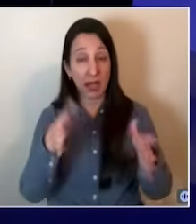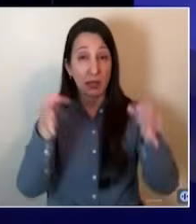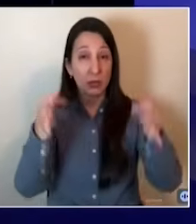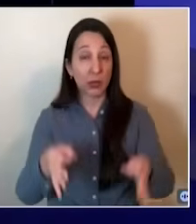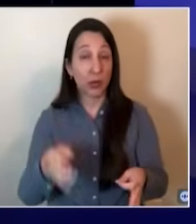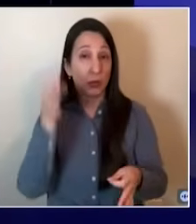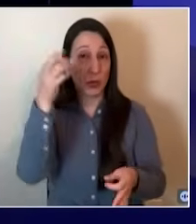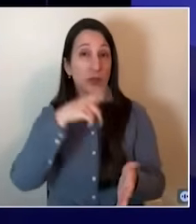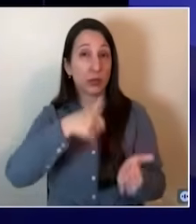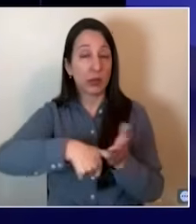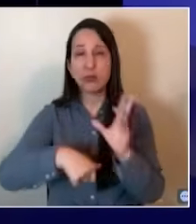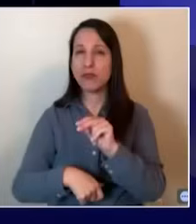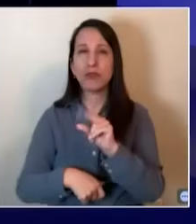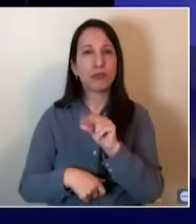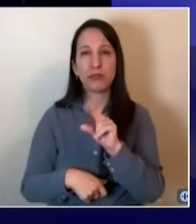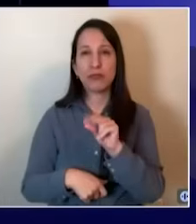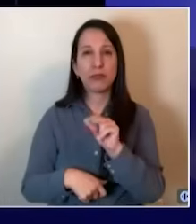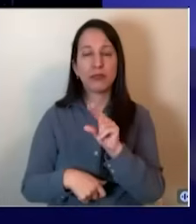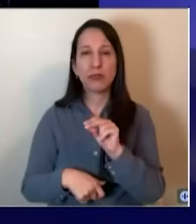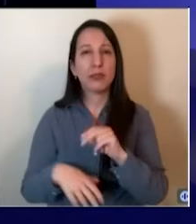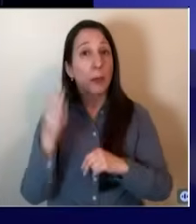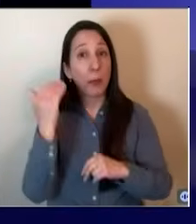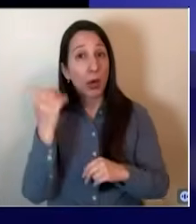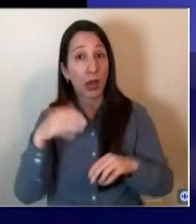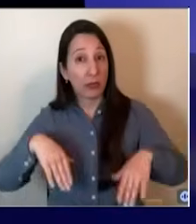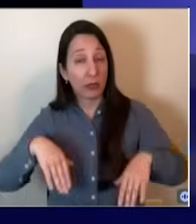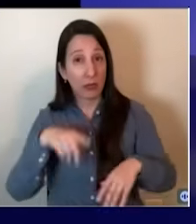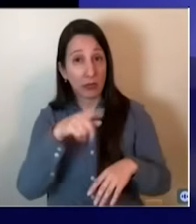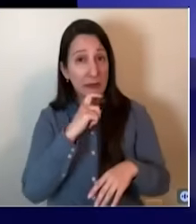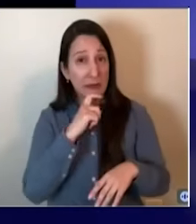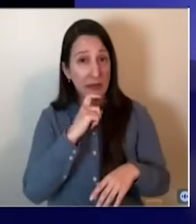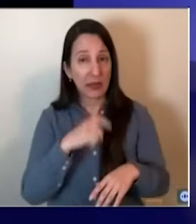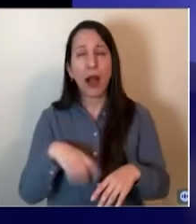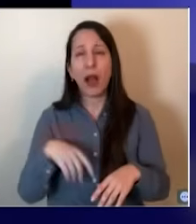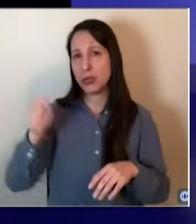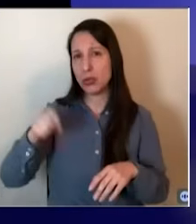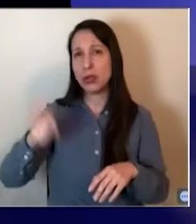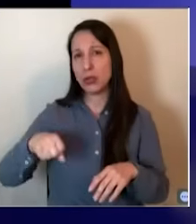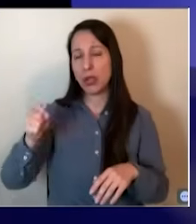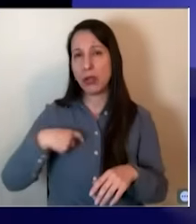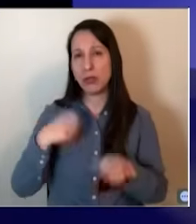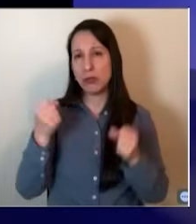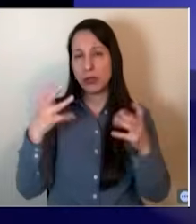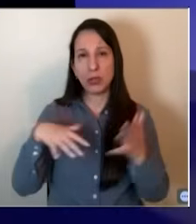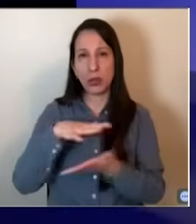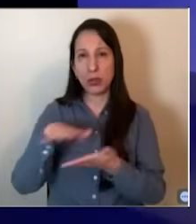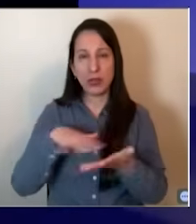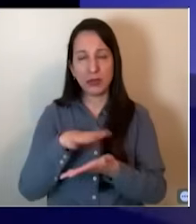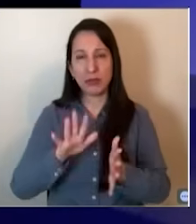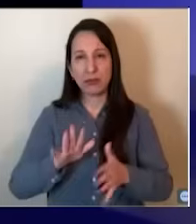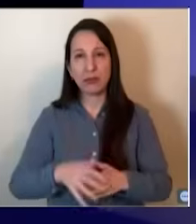No, todavía no. ¿Por qué no? ¿Por qué es tan difícil esa decisión? Sí, hay con tanta cosa.